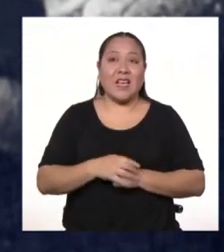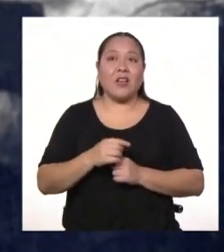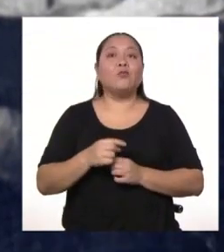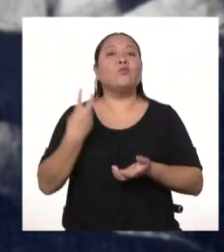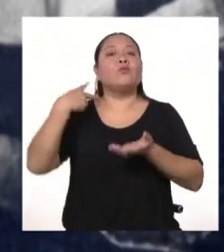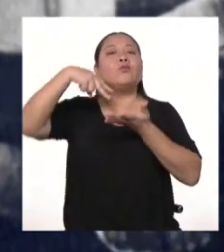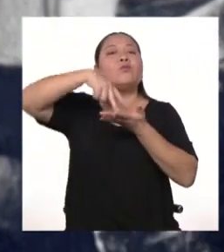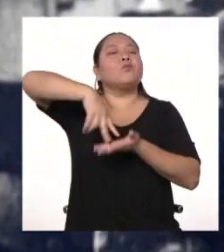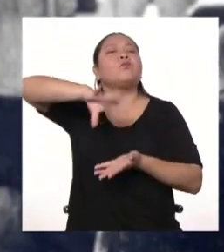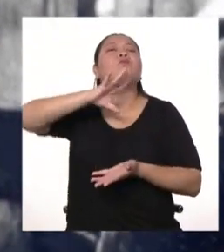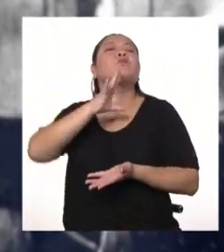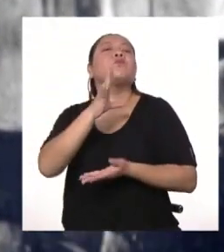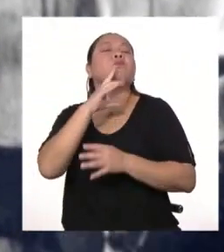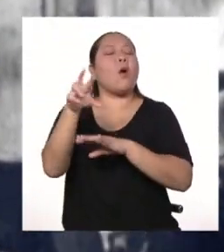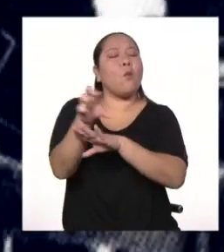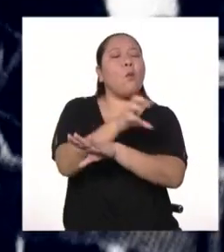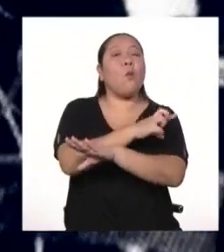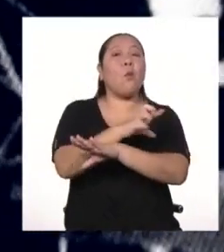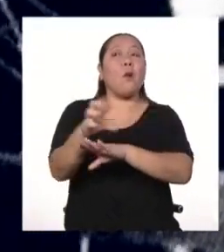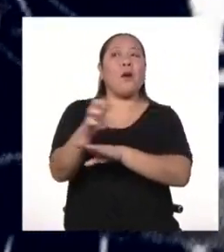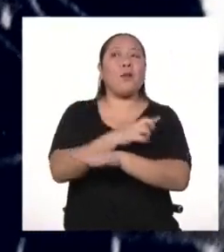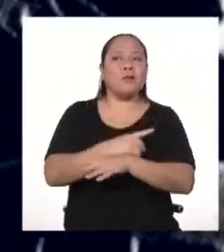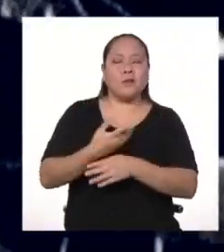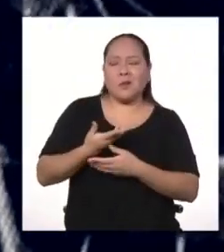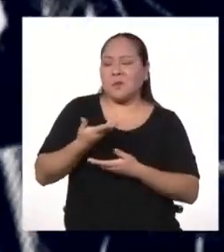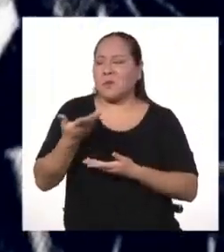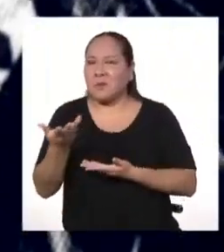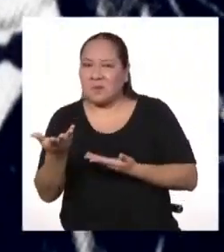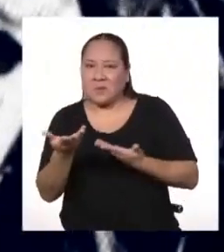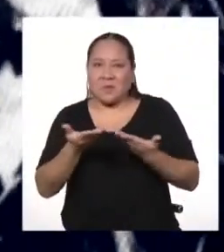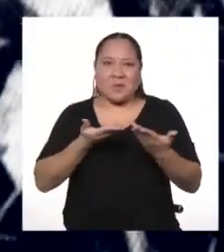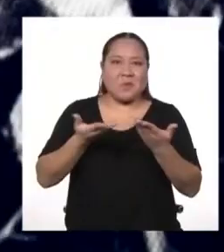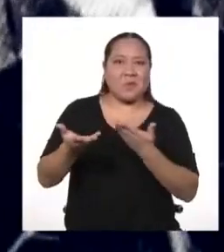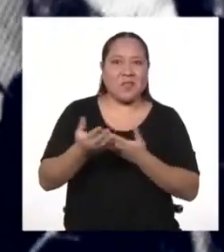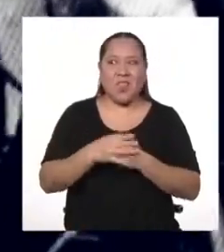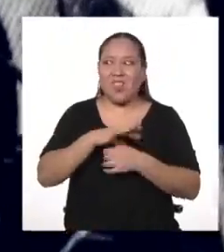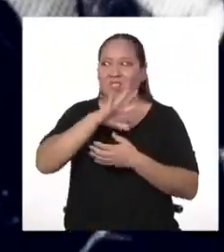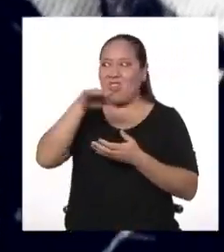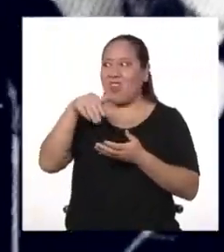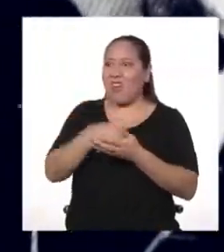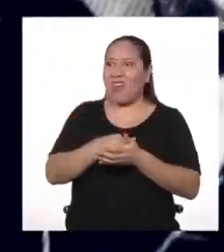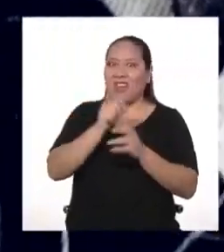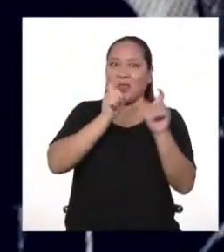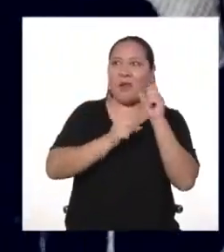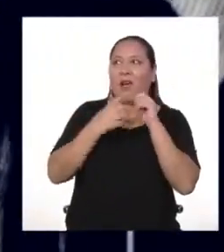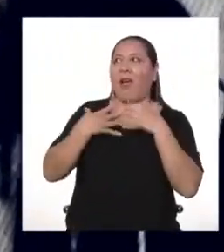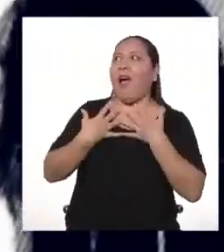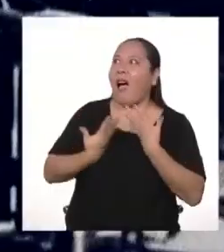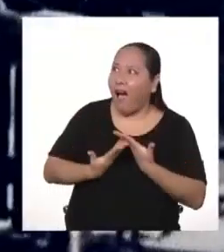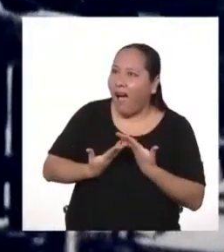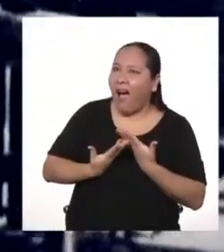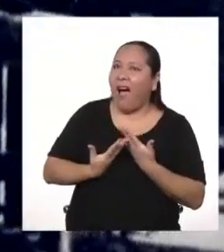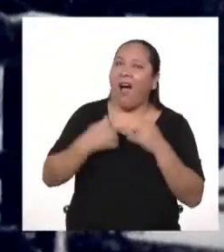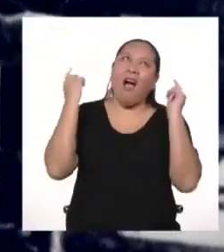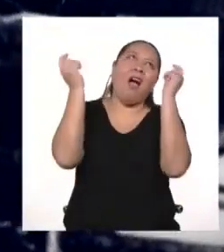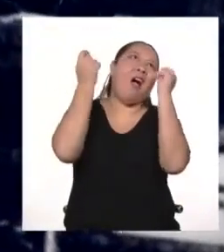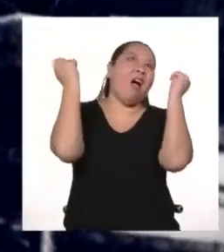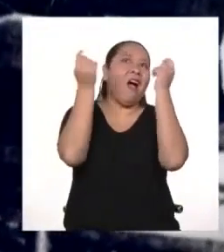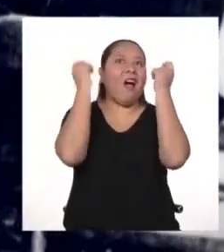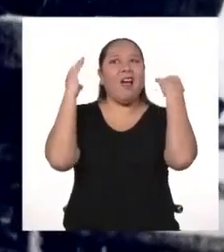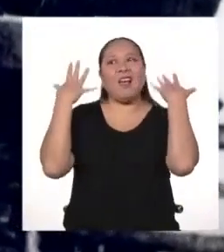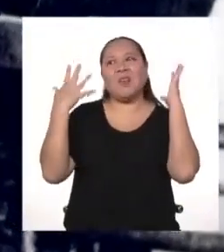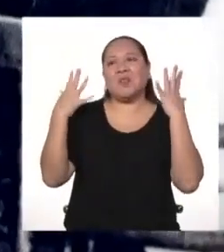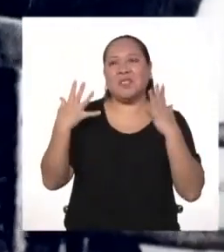improvisaciones poéticas y sus galanterías eran celebradas por toda la juventud intelectual de la época, que se